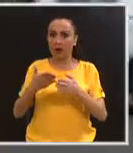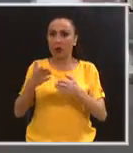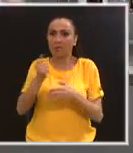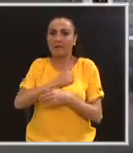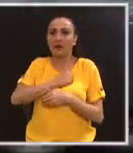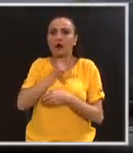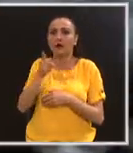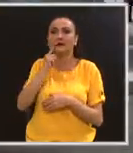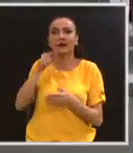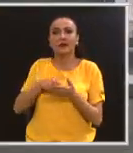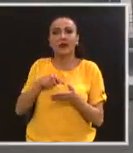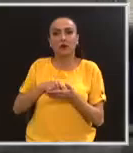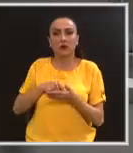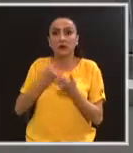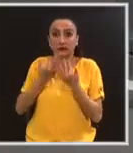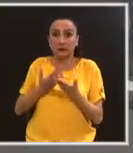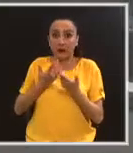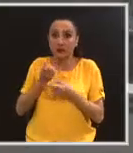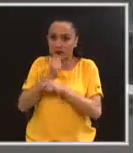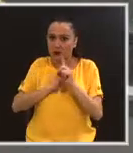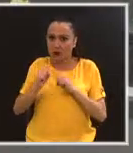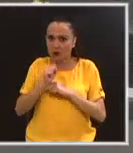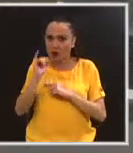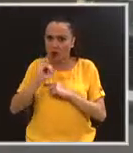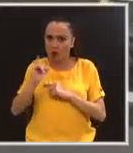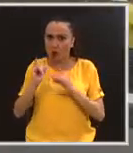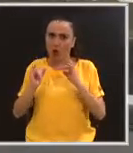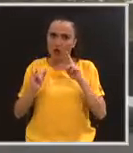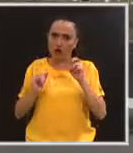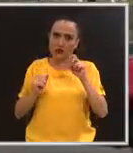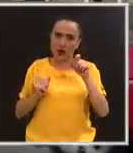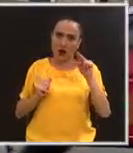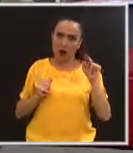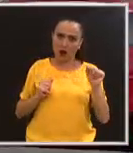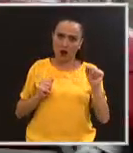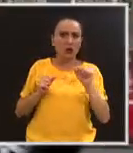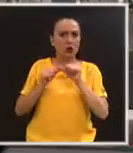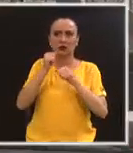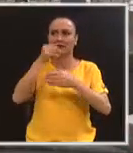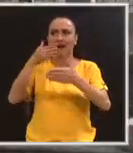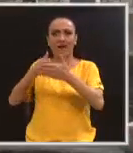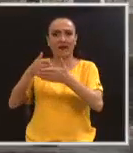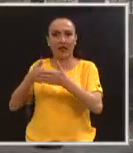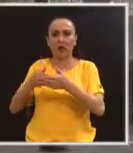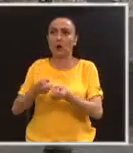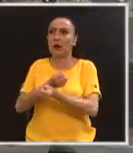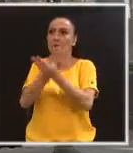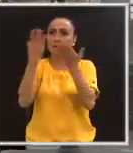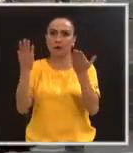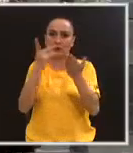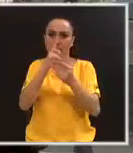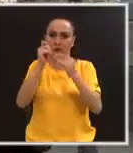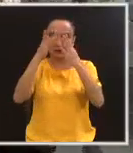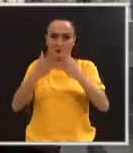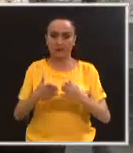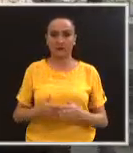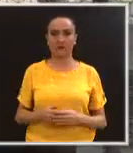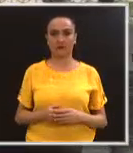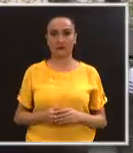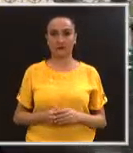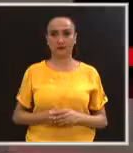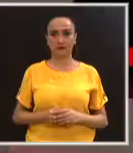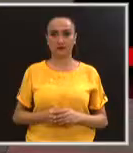estas deudas esperando que situaciones como la de Doña Roxana no sigan afectando a miles de costarricenses